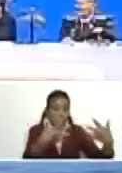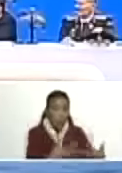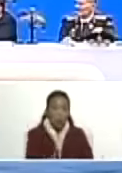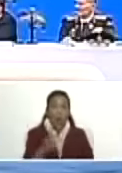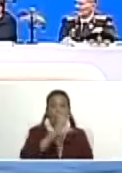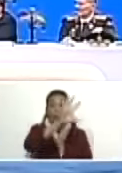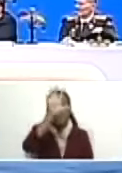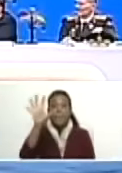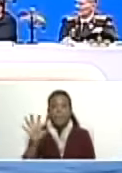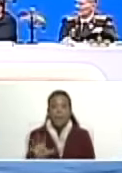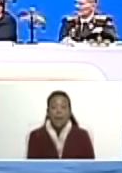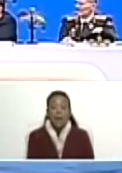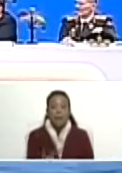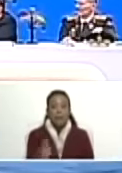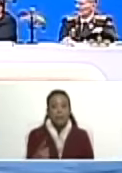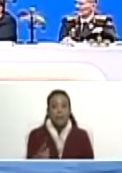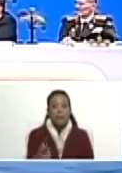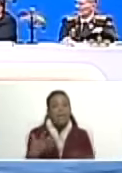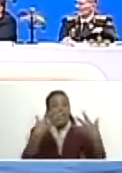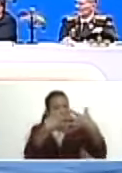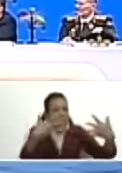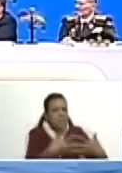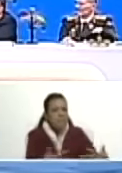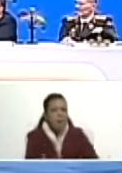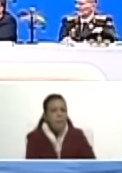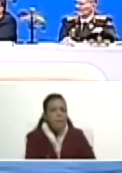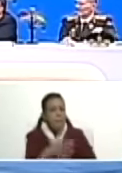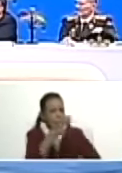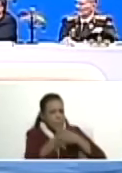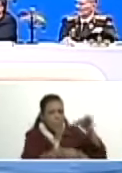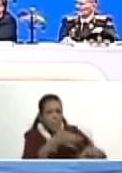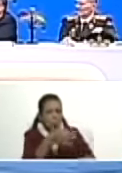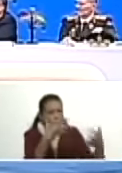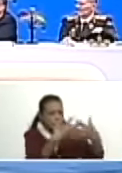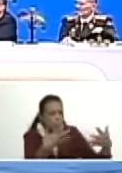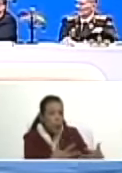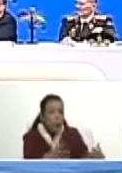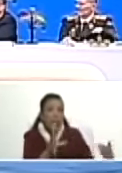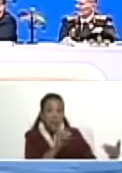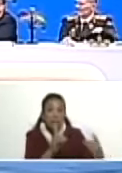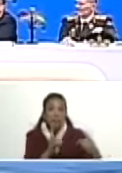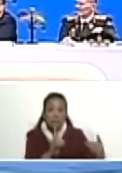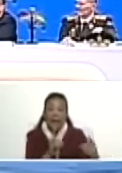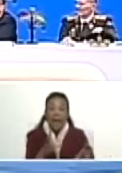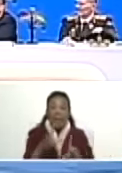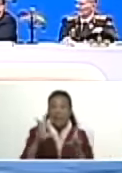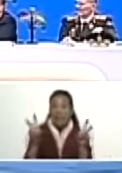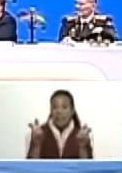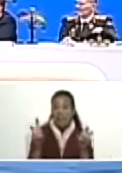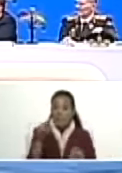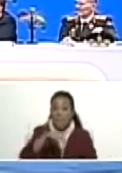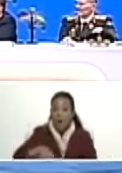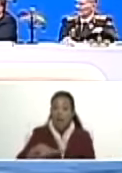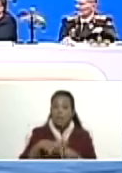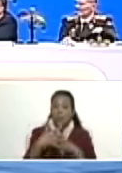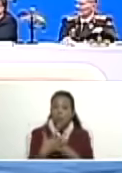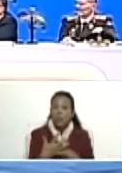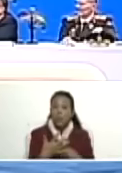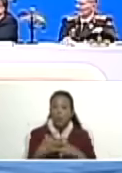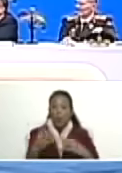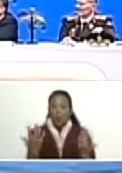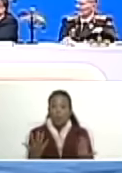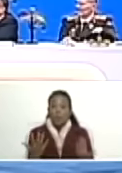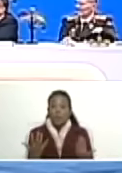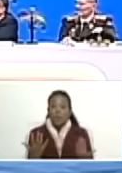países. En este contexto es precisamente que se da el debate y se levanta una